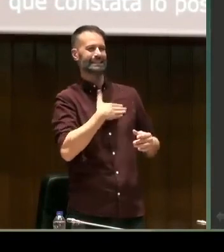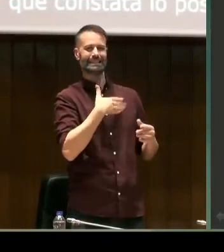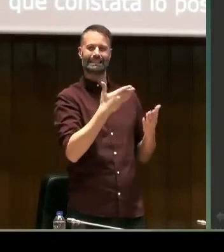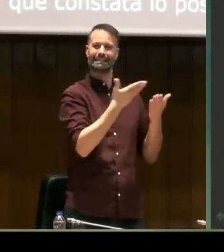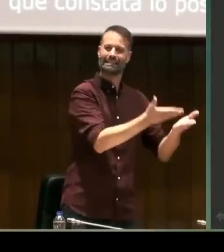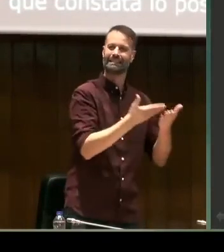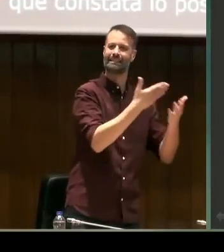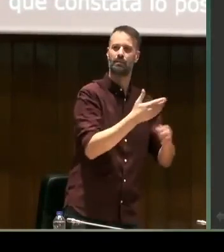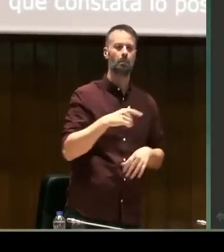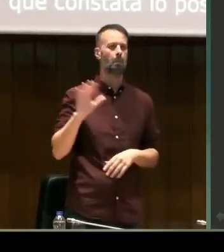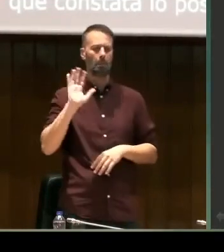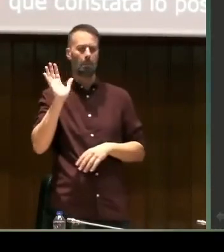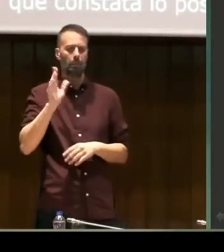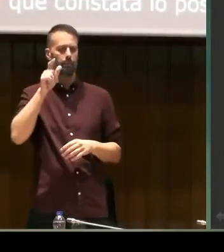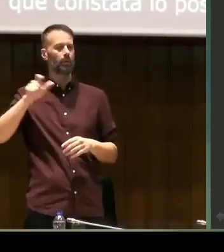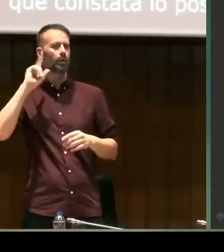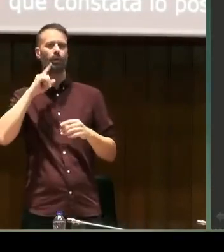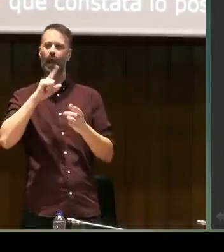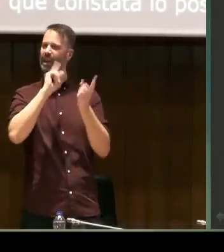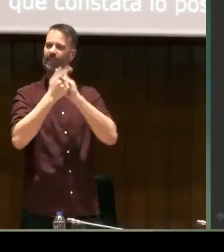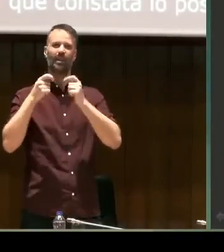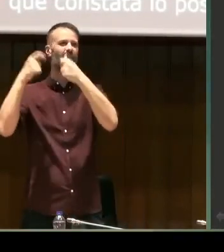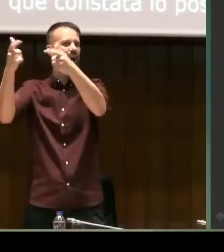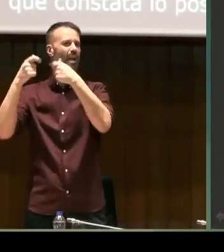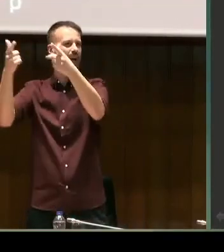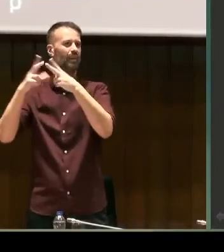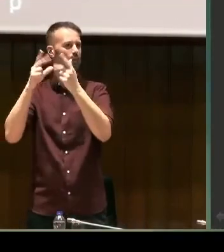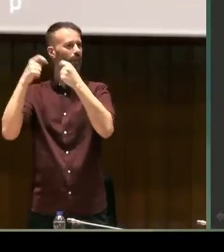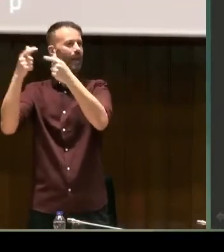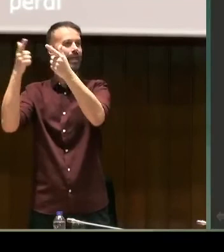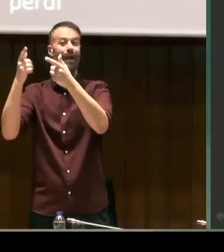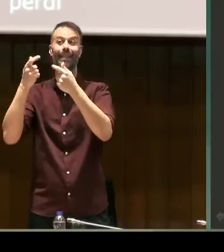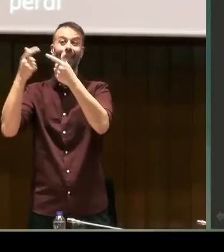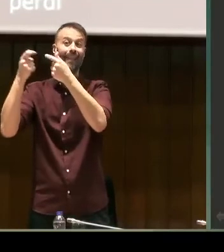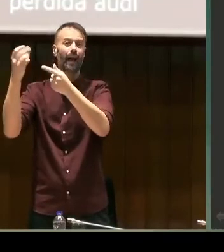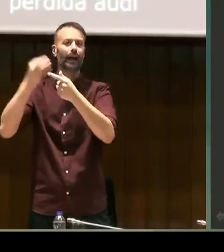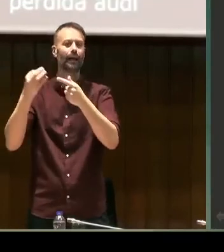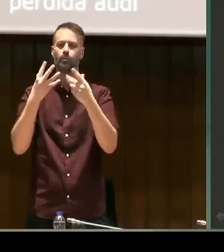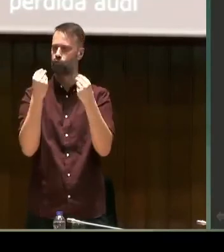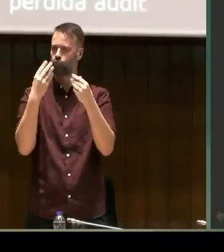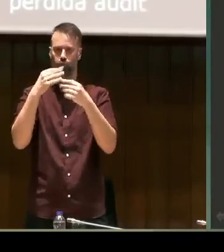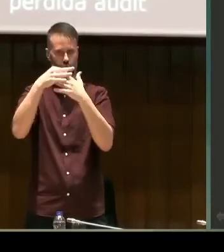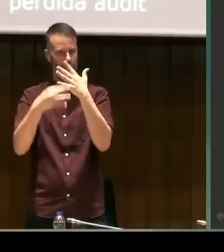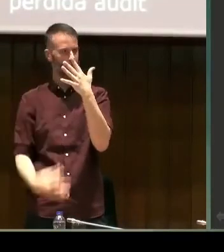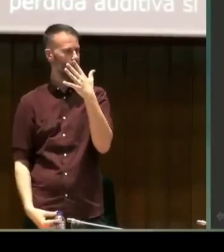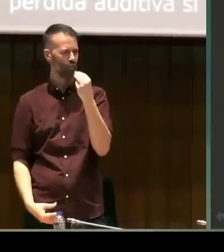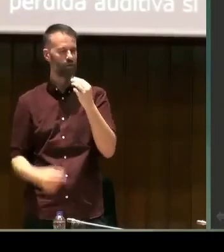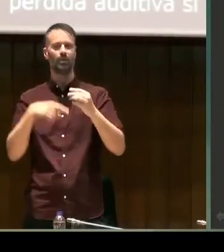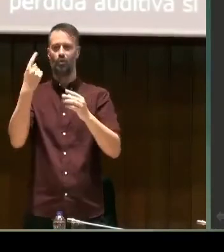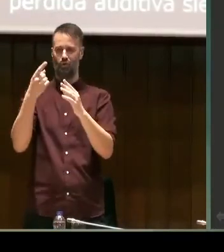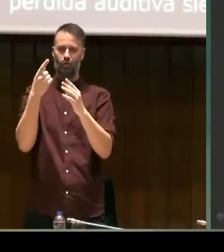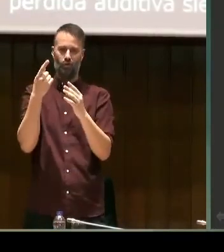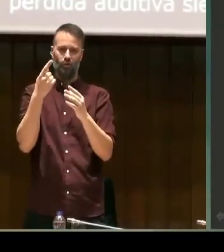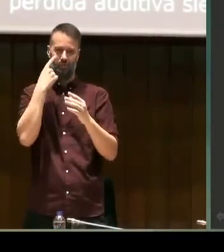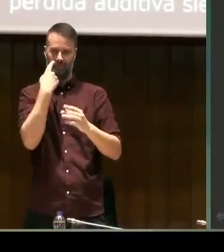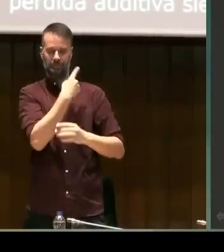el Deaf Game, pues, enfoca esta misma situación desde un punto de vista de contribución a la sociedad, como algo positivo. Y